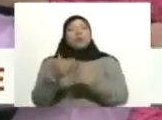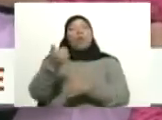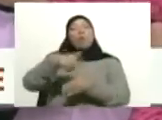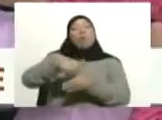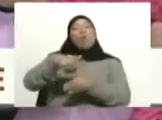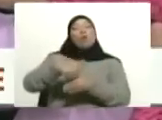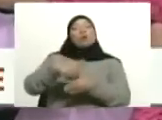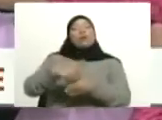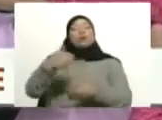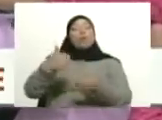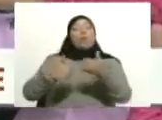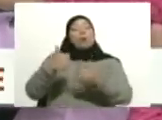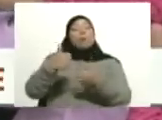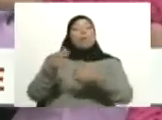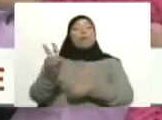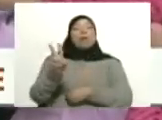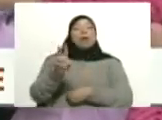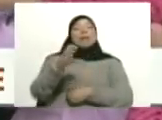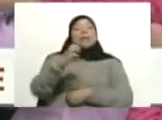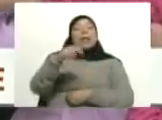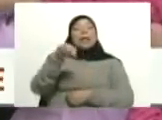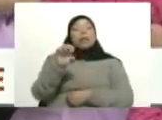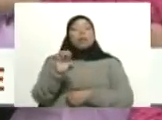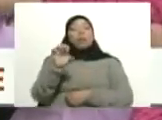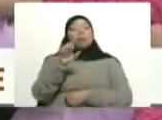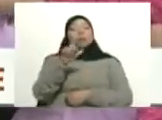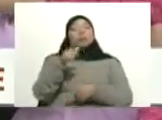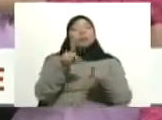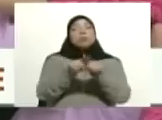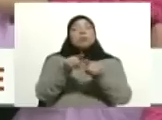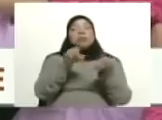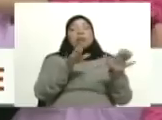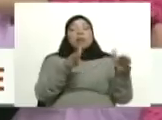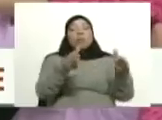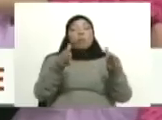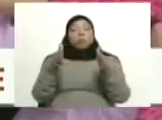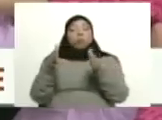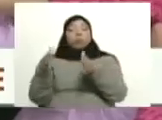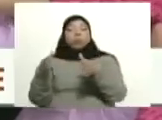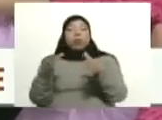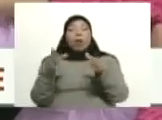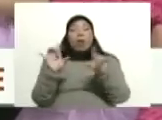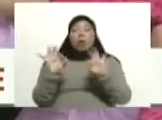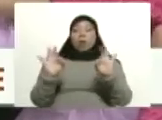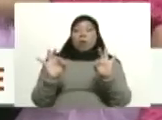del Parlamento Nacional, podríamos haber dado una muestra de sectarismo y